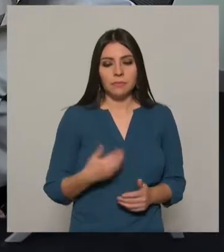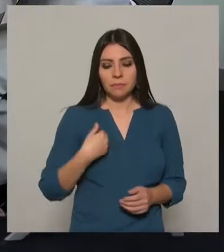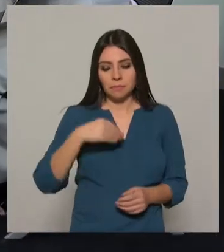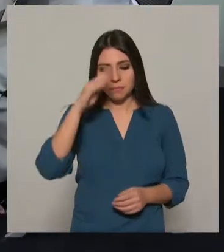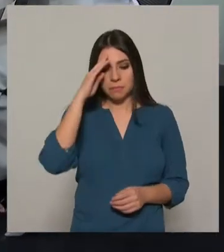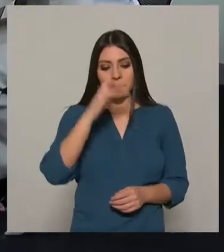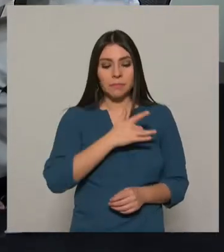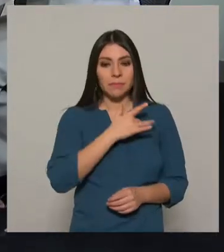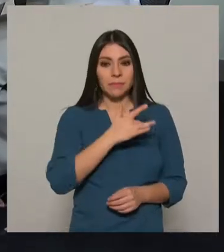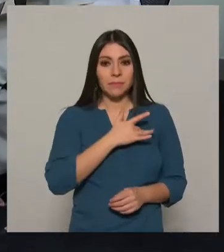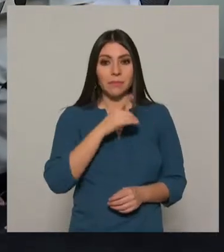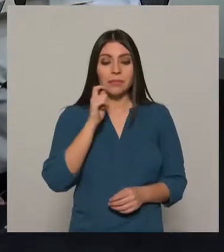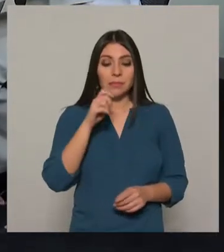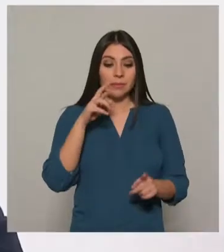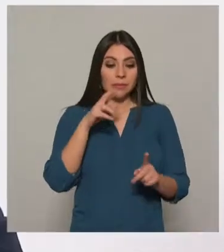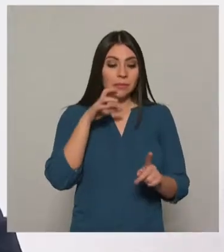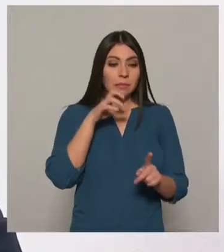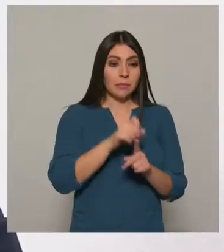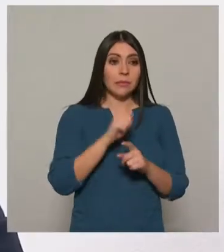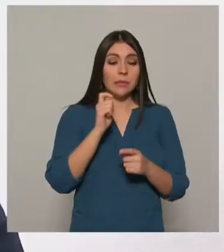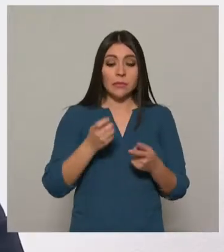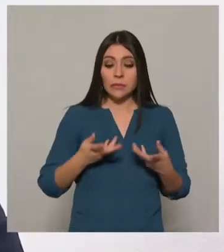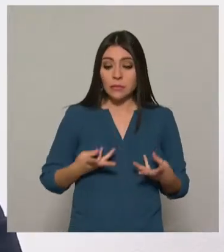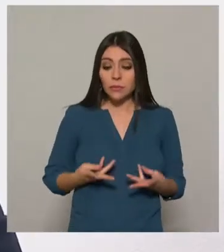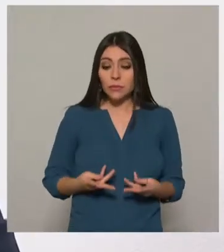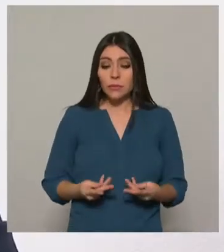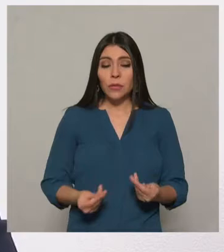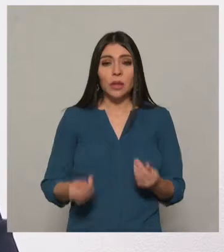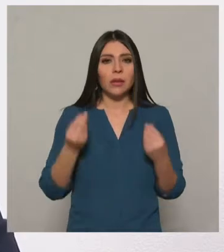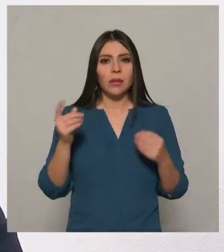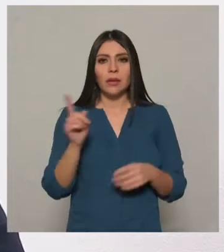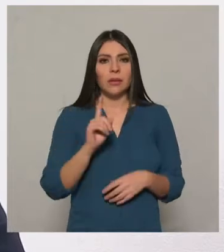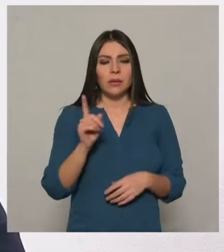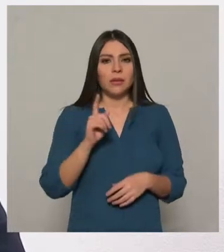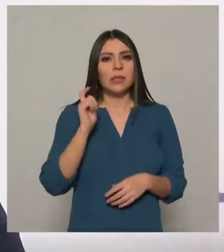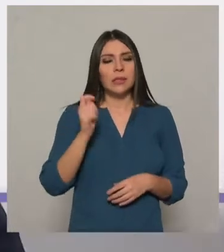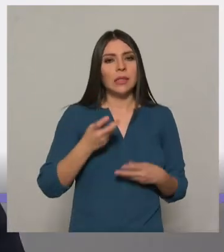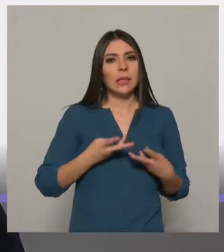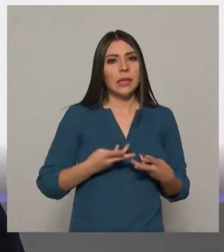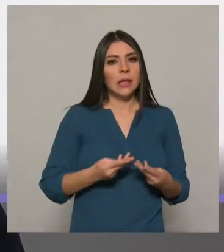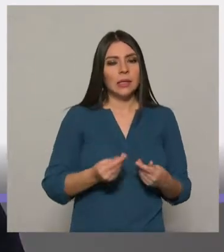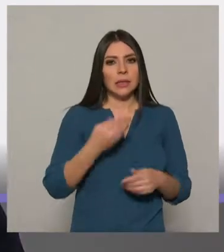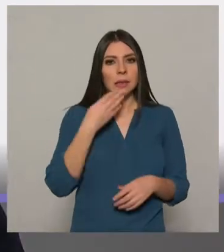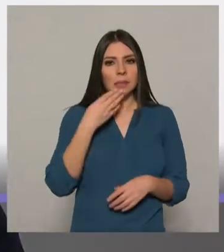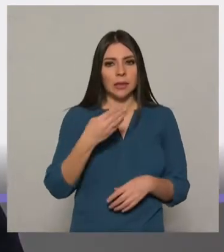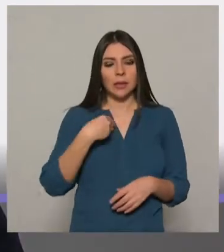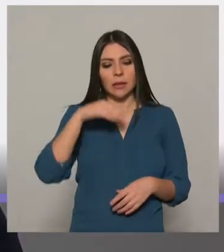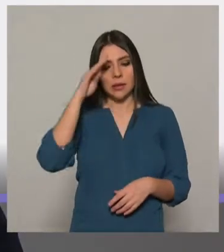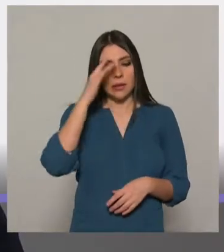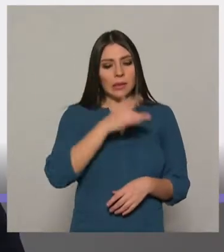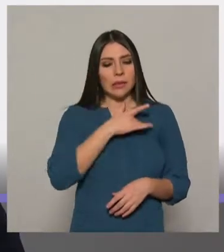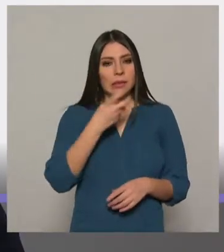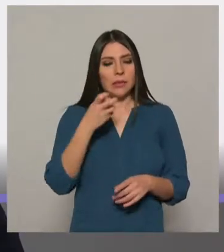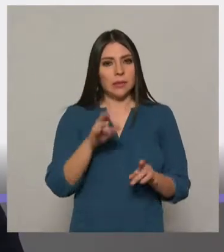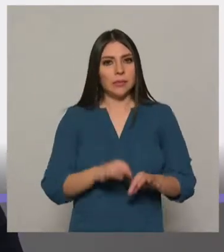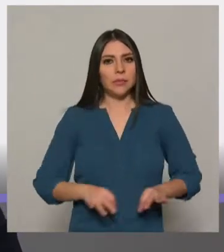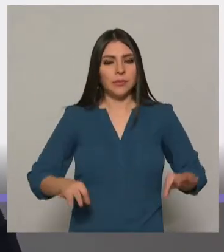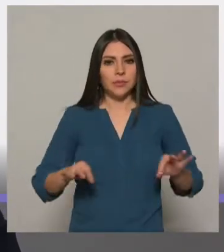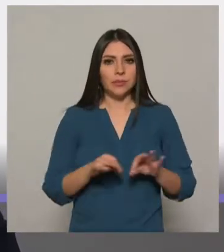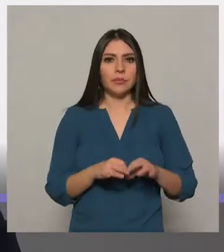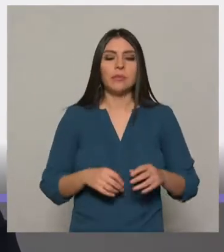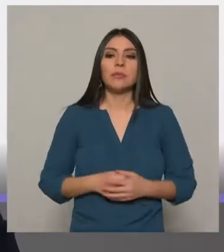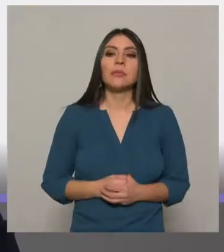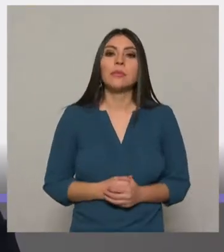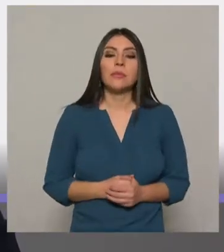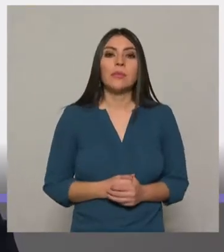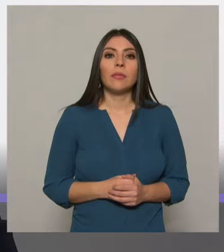gastar mucho, sino gastar bien. Ese yo creo que es el principio. Creo que el gobierno de la ciudad tiene el